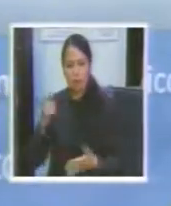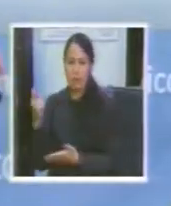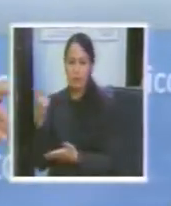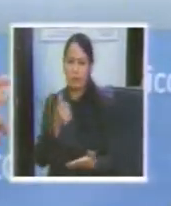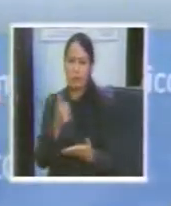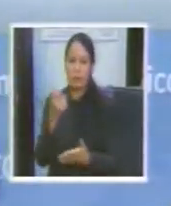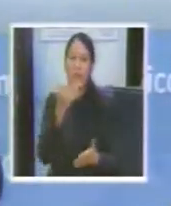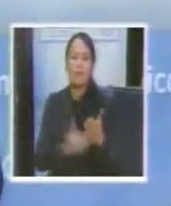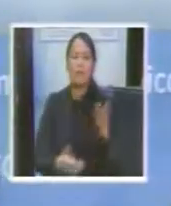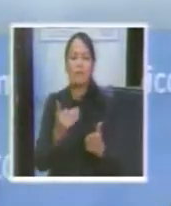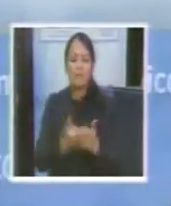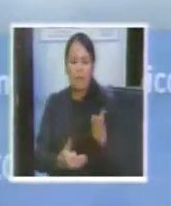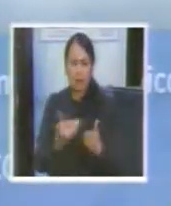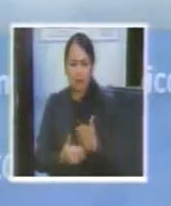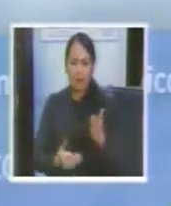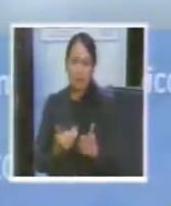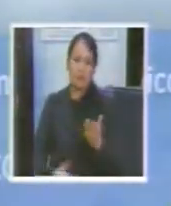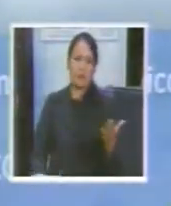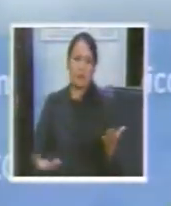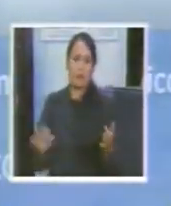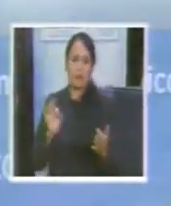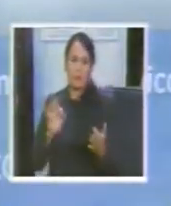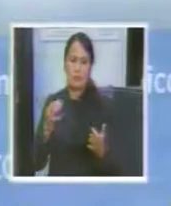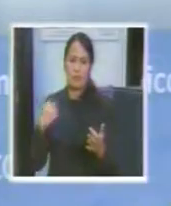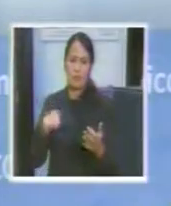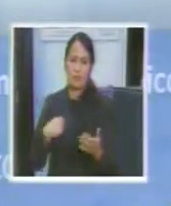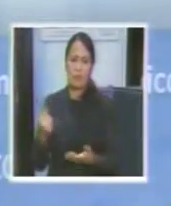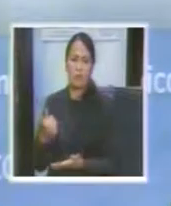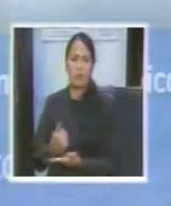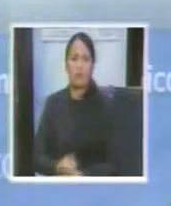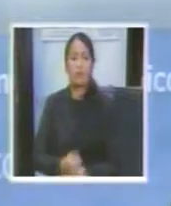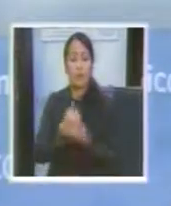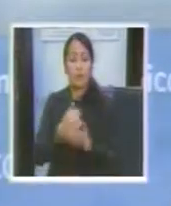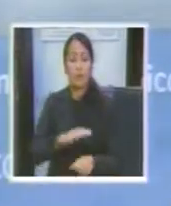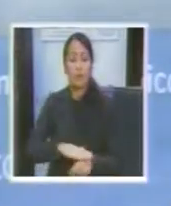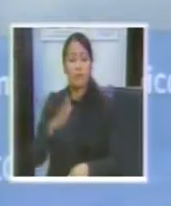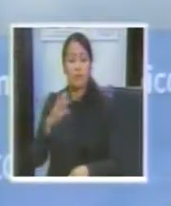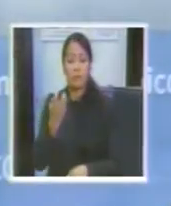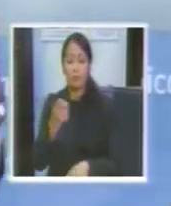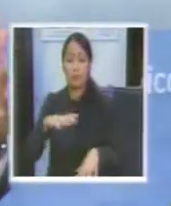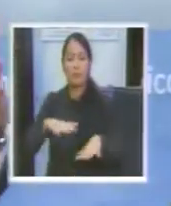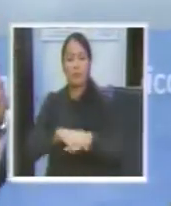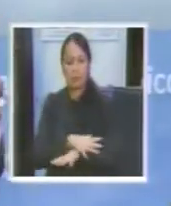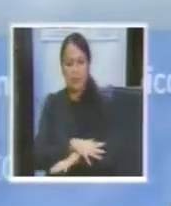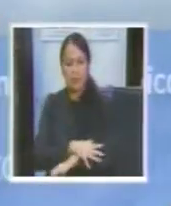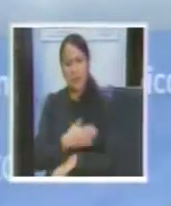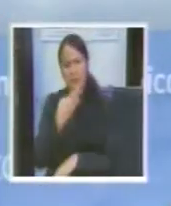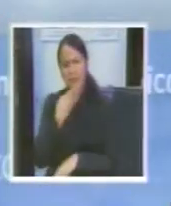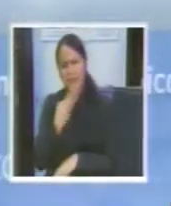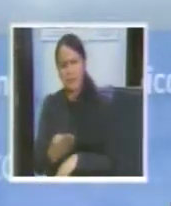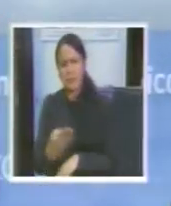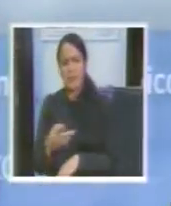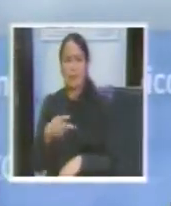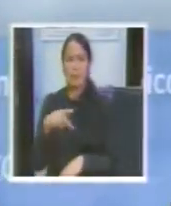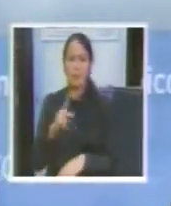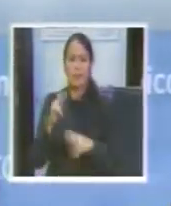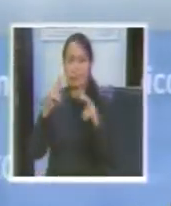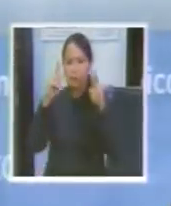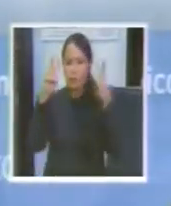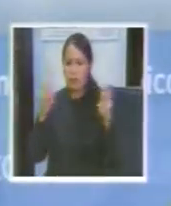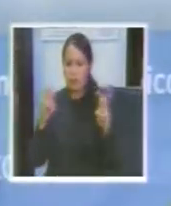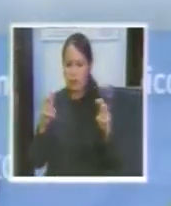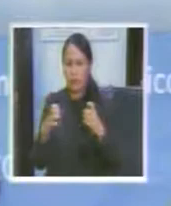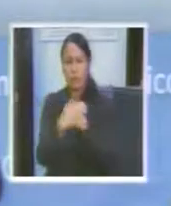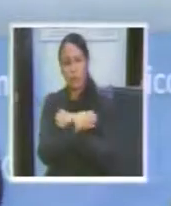proyectos en específico que pudiéramos decir tal vez asistencialistas y cambia para bien, porque cambia ahora para temas como